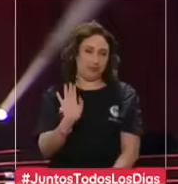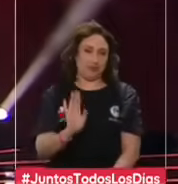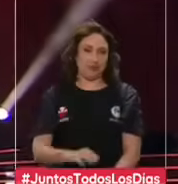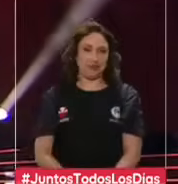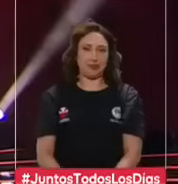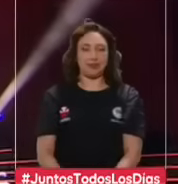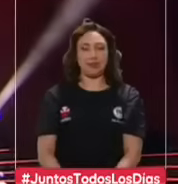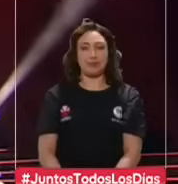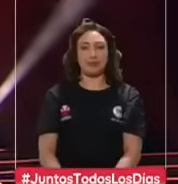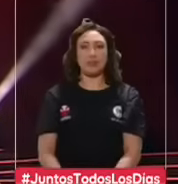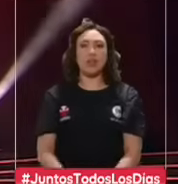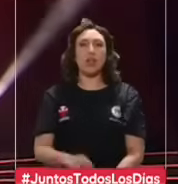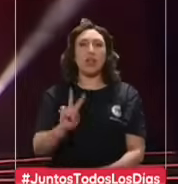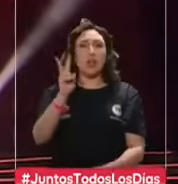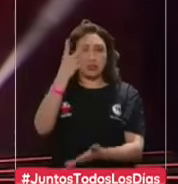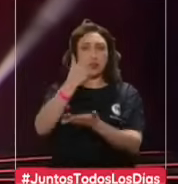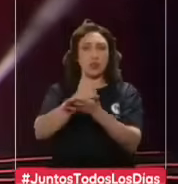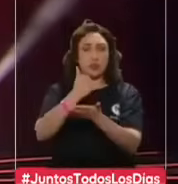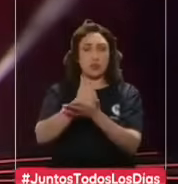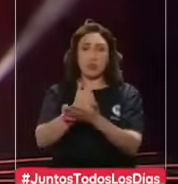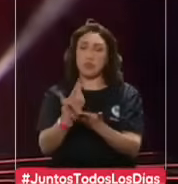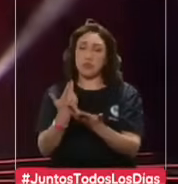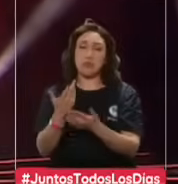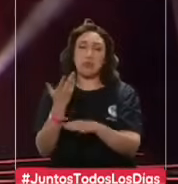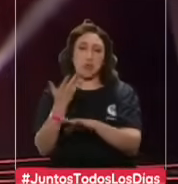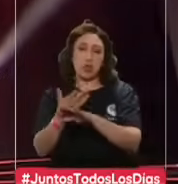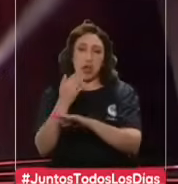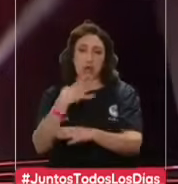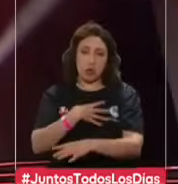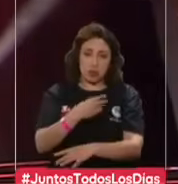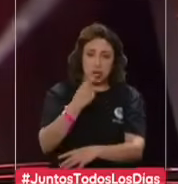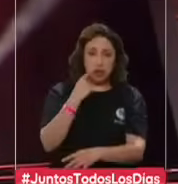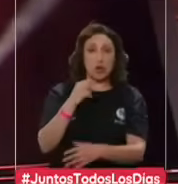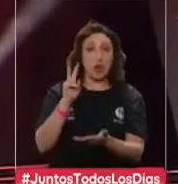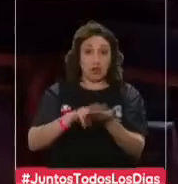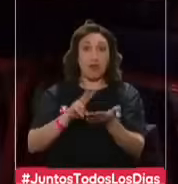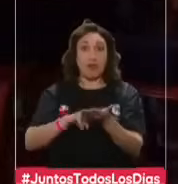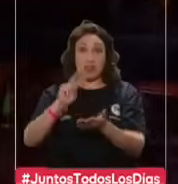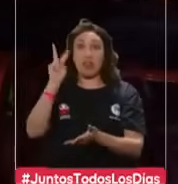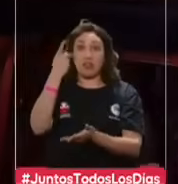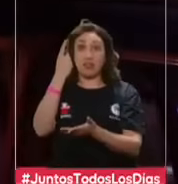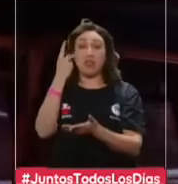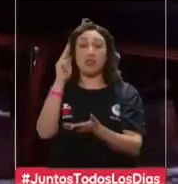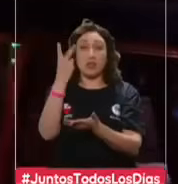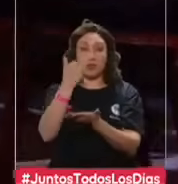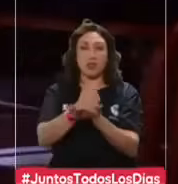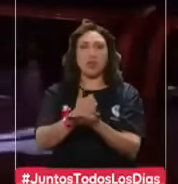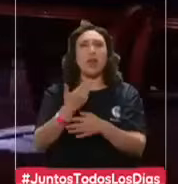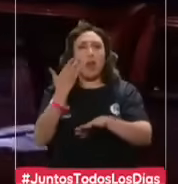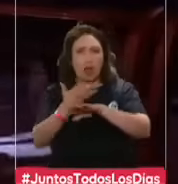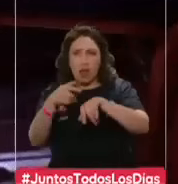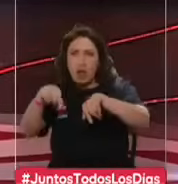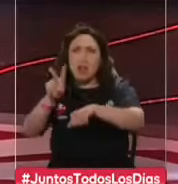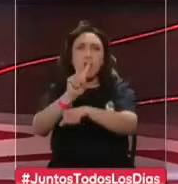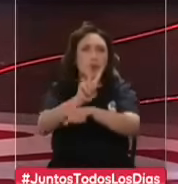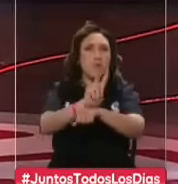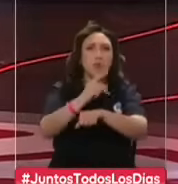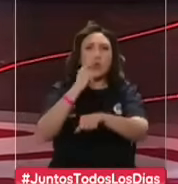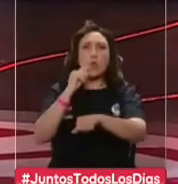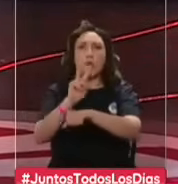Oye, y este segundo semestre, los que tenemos hijos chicos, el semestre es duro. ¿Hay profesoras o profesores acá hoy día o